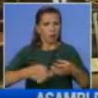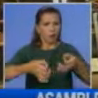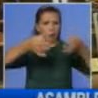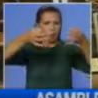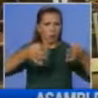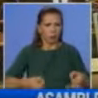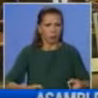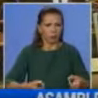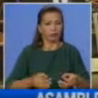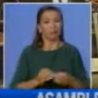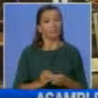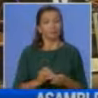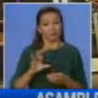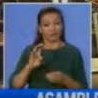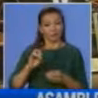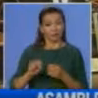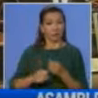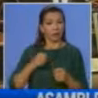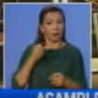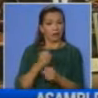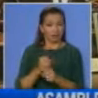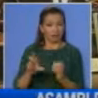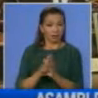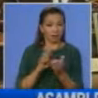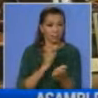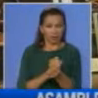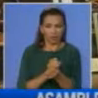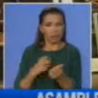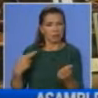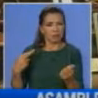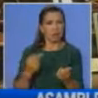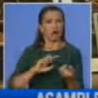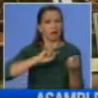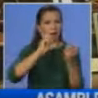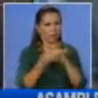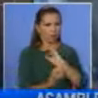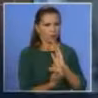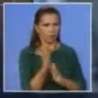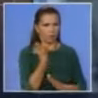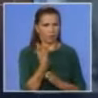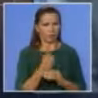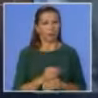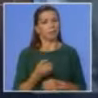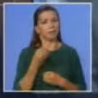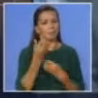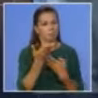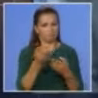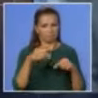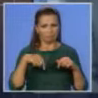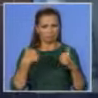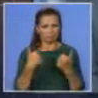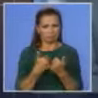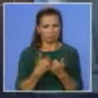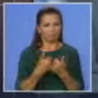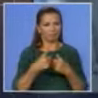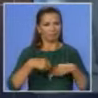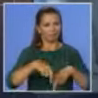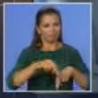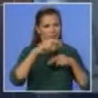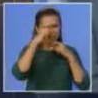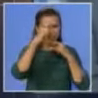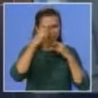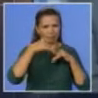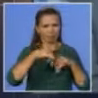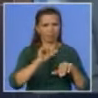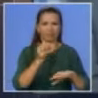más de 70 años, podrá tener ya un nuevo cuerpo legal en materia penal. Este es nuestro informe desde la Asamblea Nacional. Volvemos contigo, Jorge.